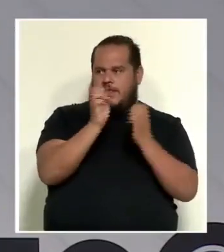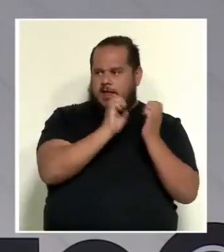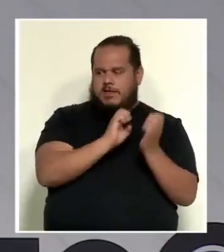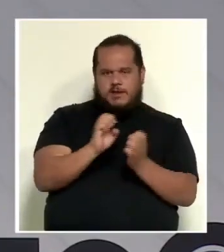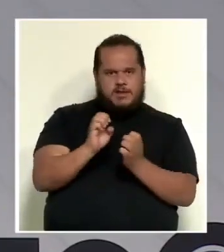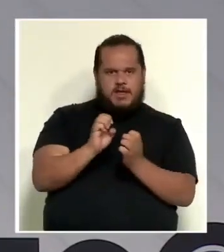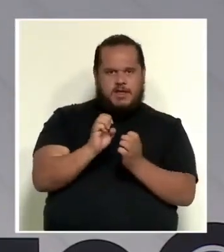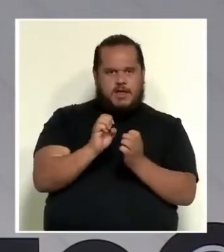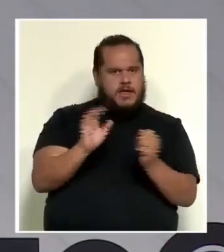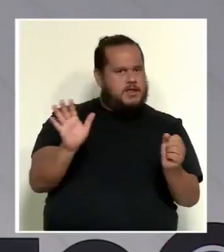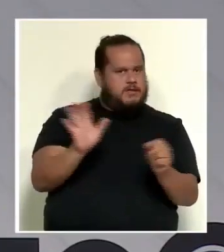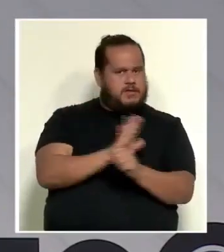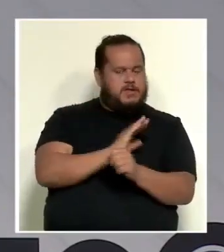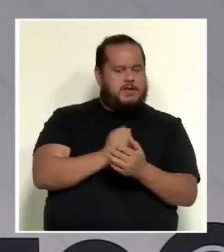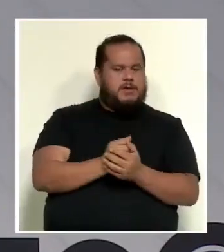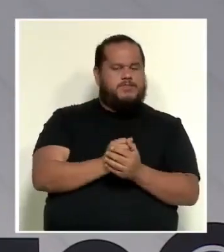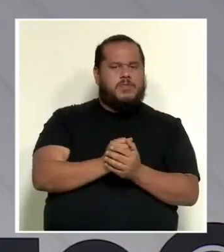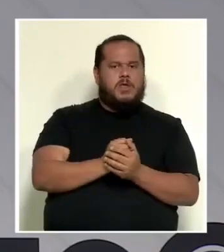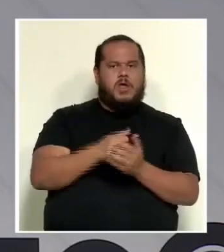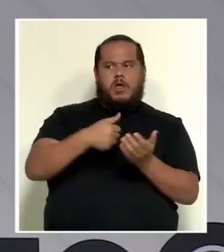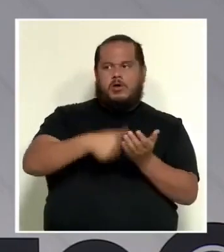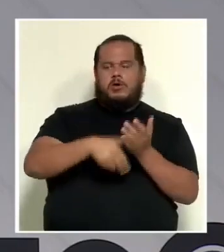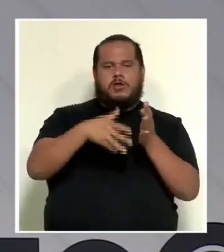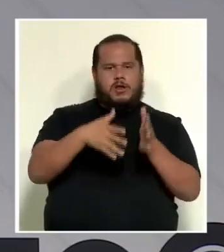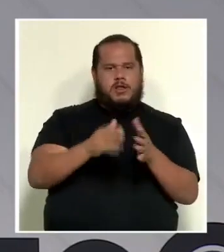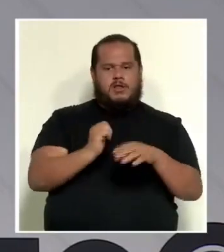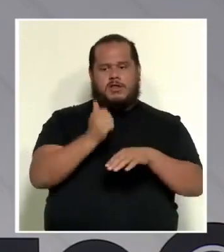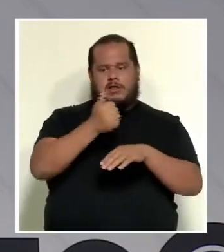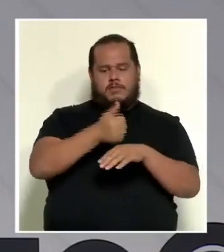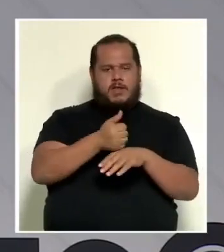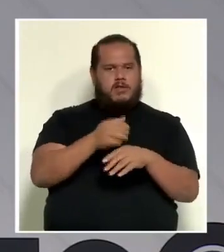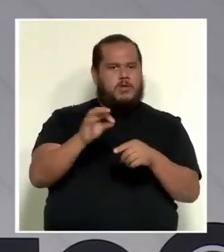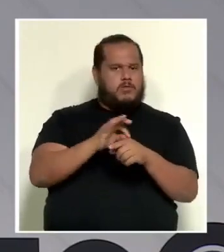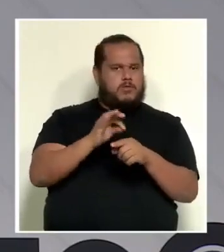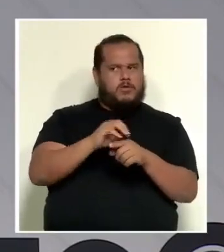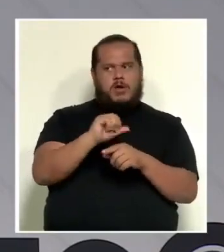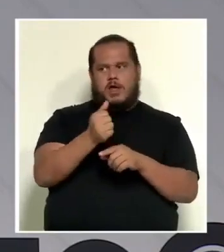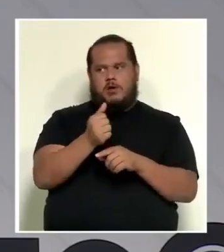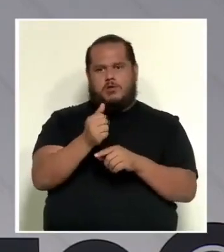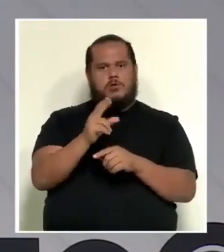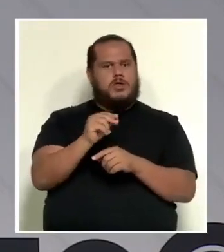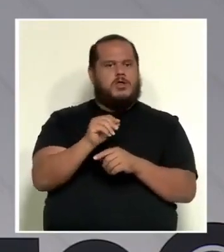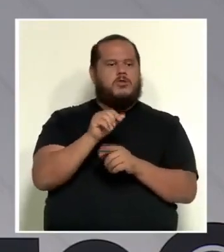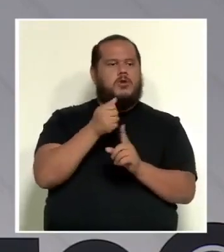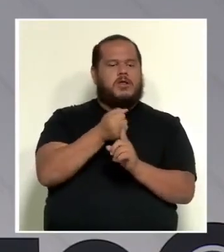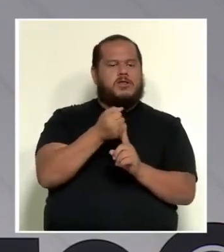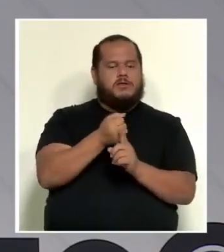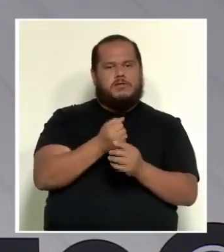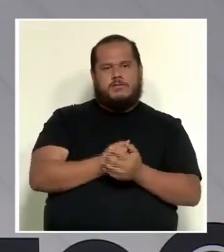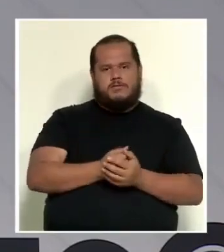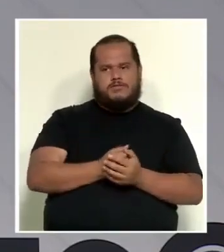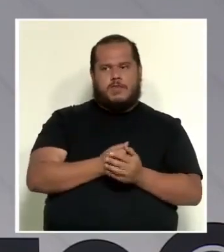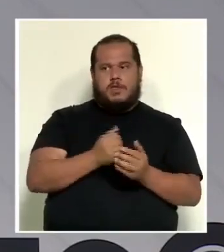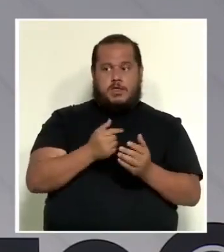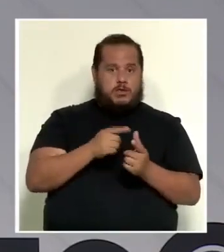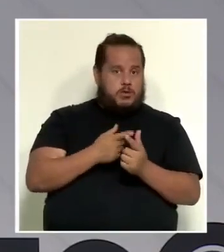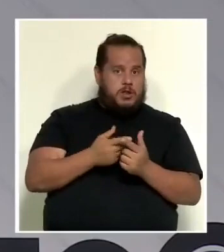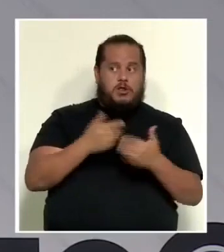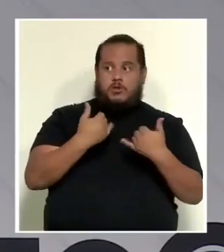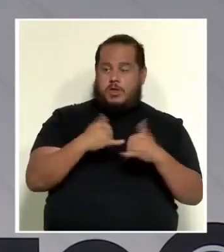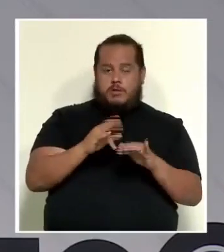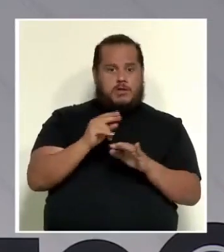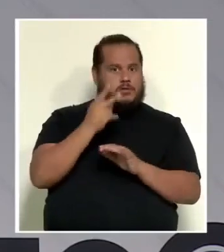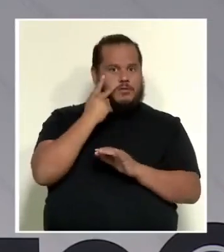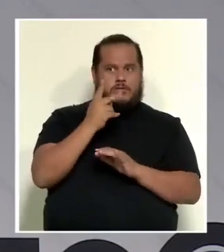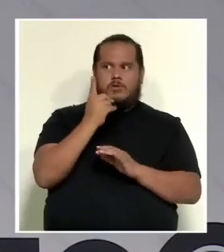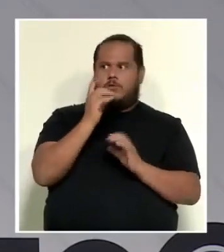estrategia definitiva, los candidatos se están definiendo en función al otro y no en función a sí mismos. Entonces todavía no estamos